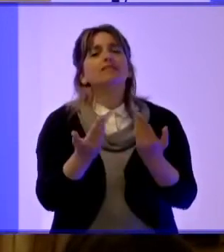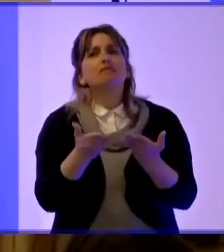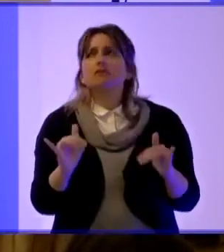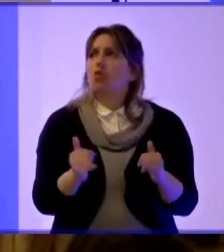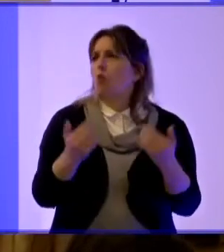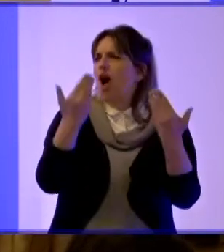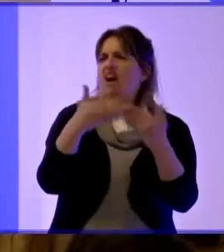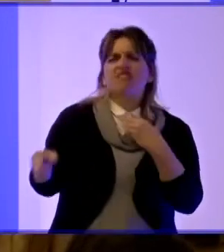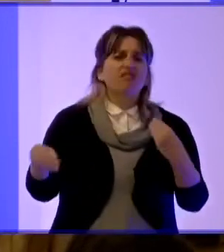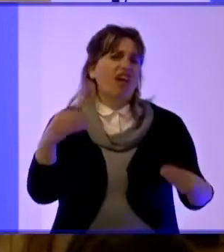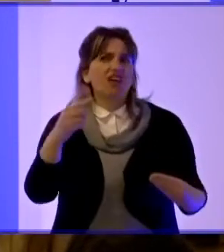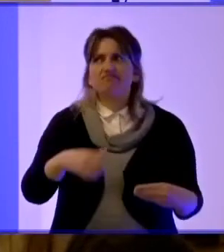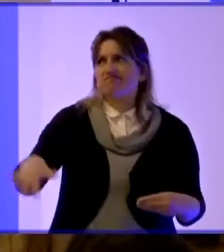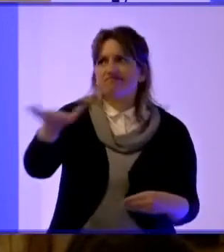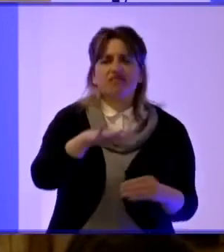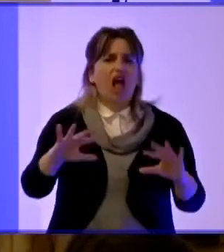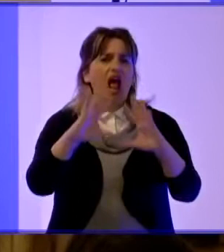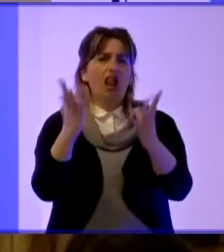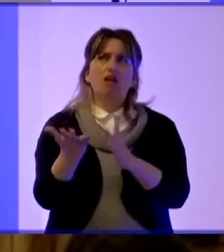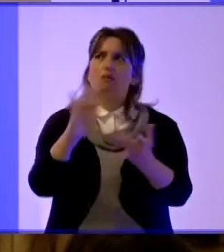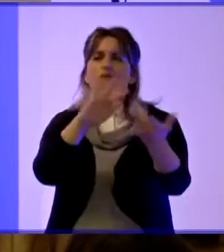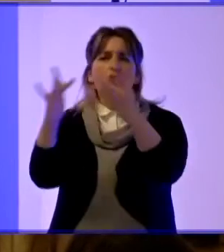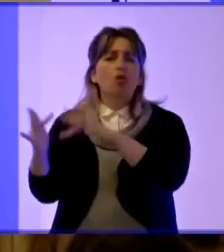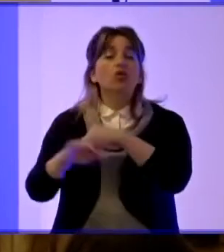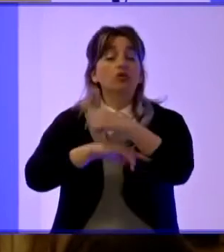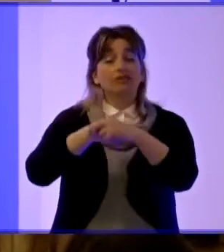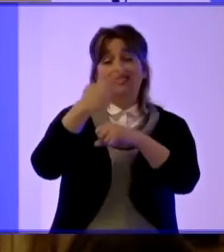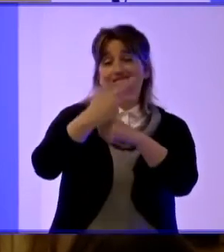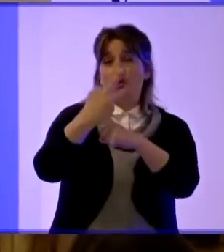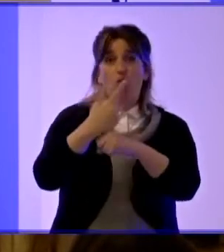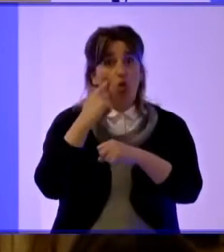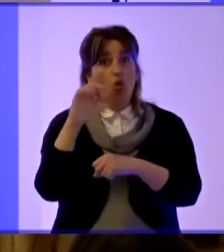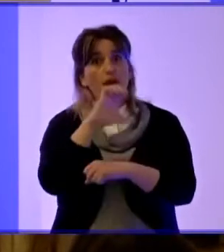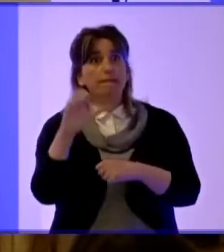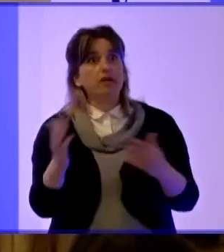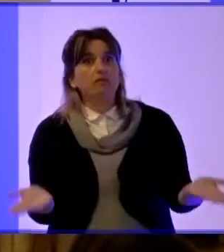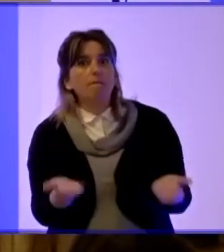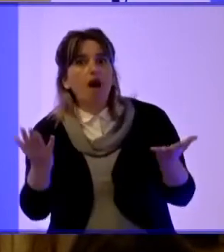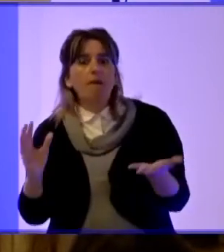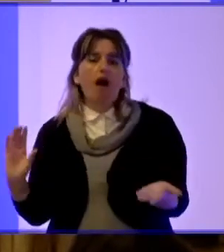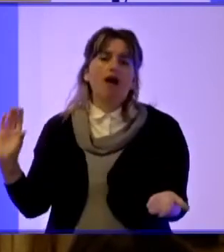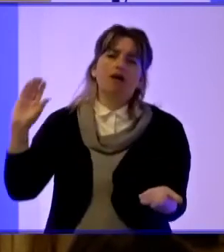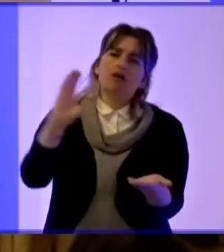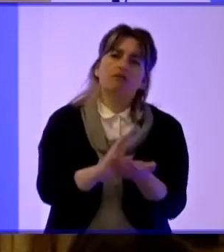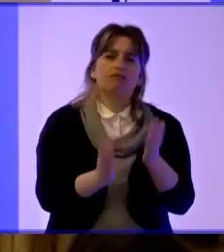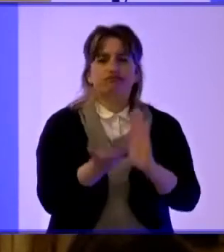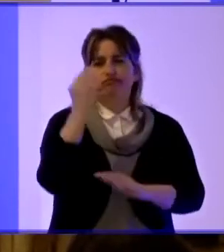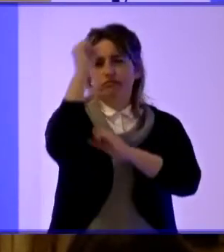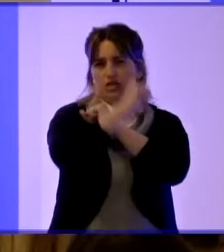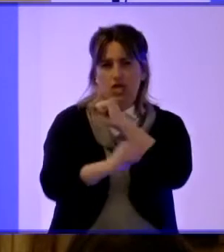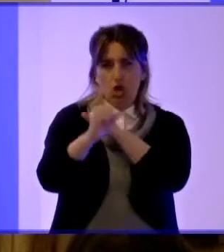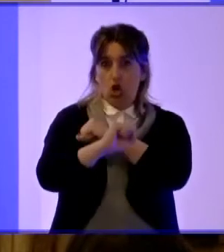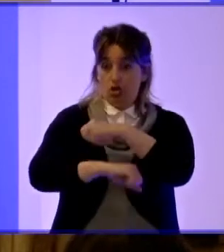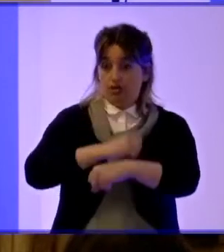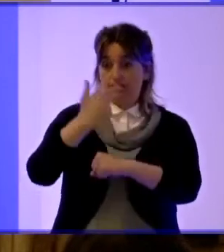abierta y abierta, insistía al mundo. Segundo, una empresa que ha insistido en la inversión, especialmente en la tecnología. Y